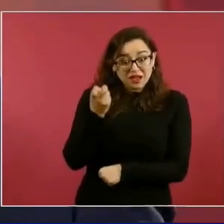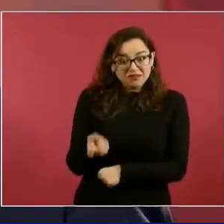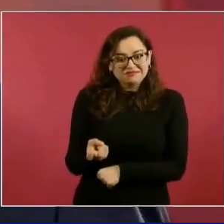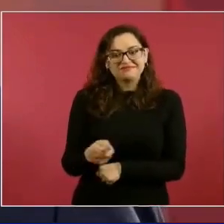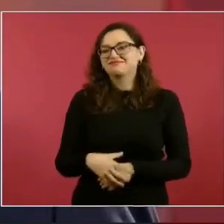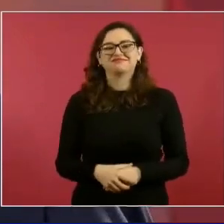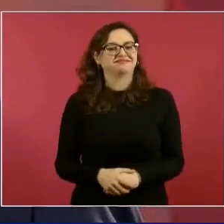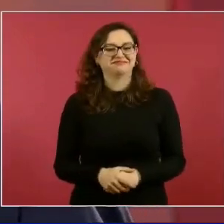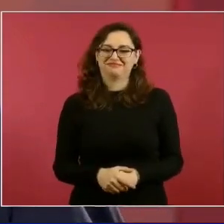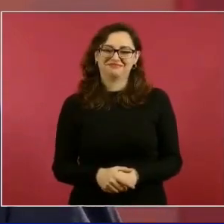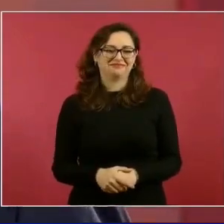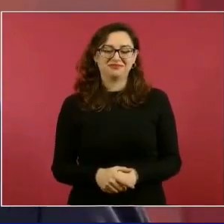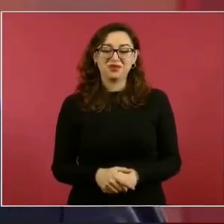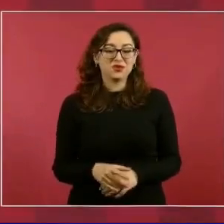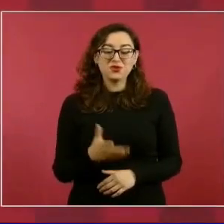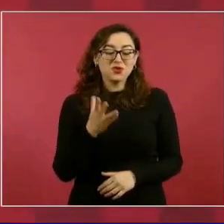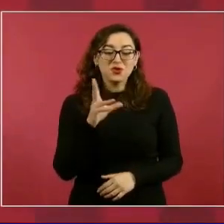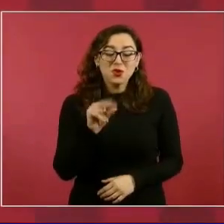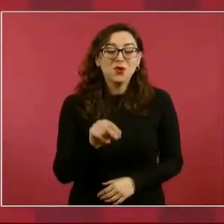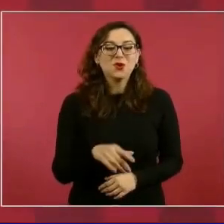porque ninguna ley